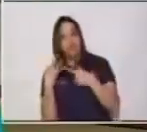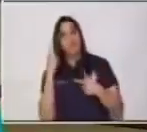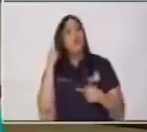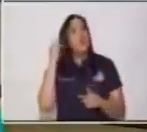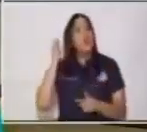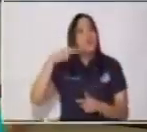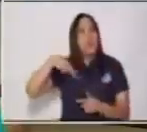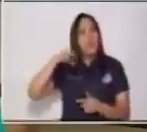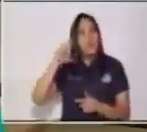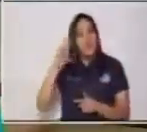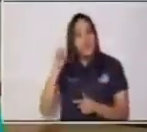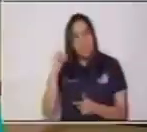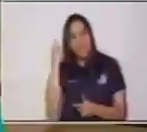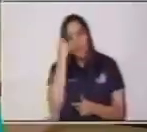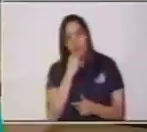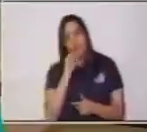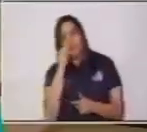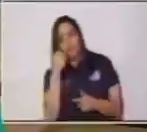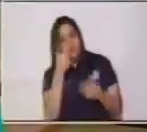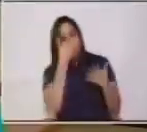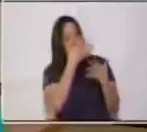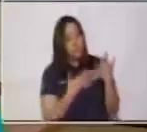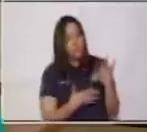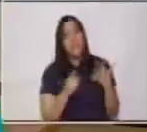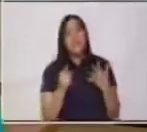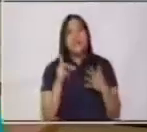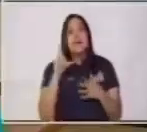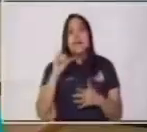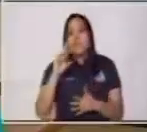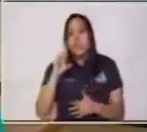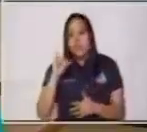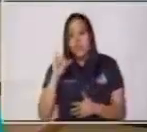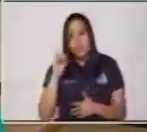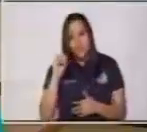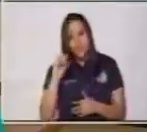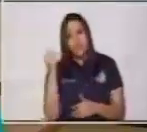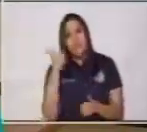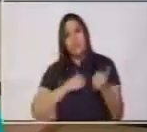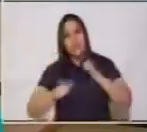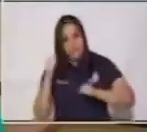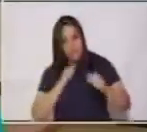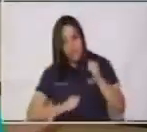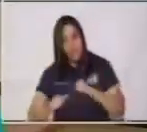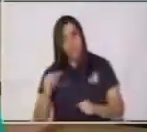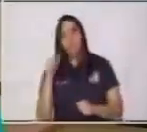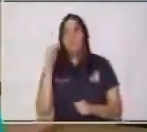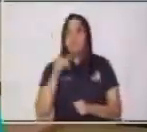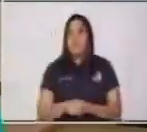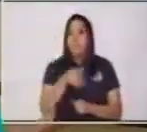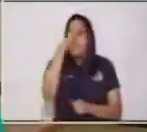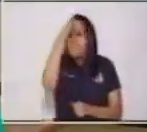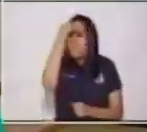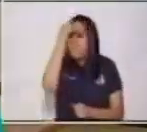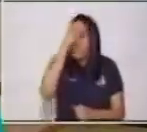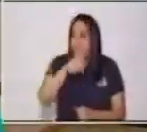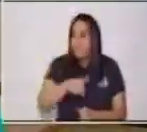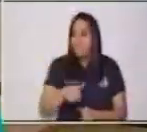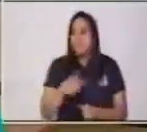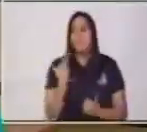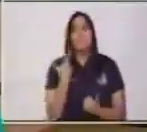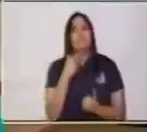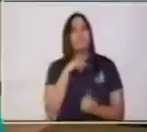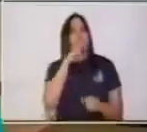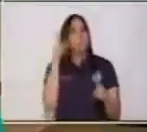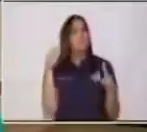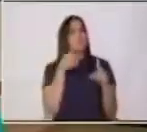narrativo, género dramático y género lírico. Ahora, con base a lo que aprendimos hoy, también el reto que